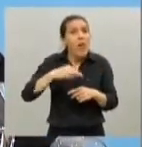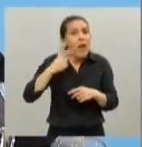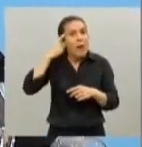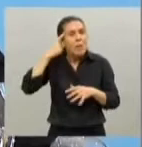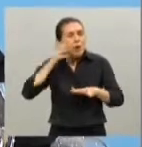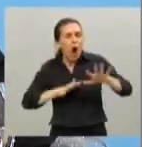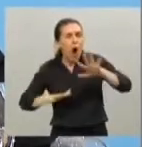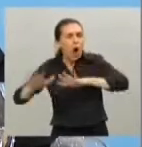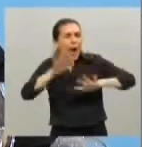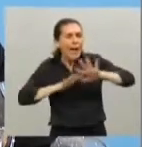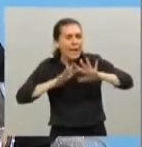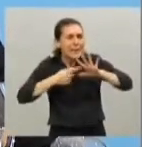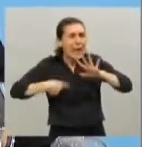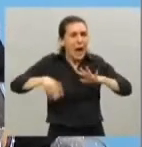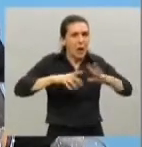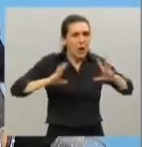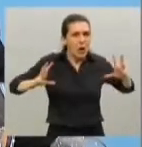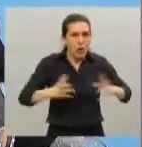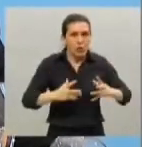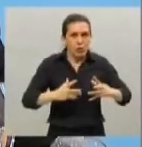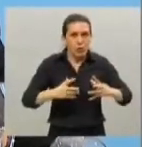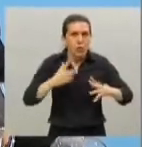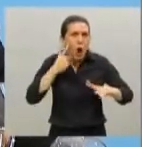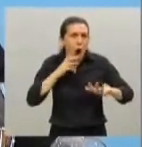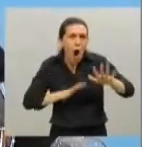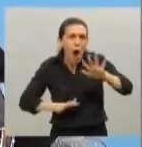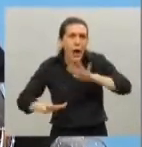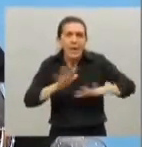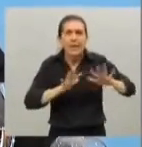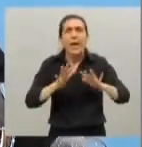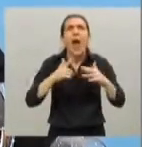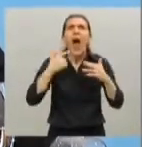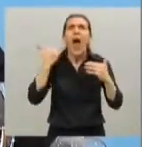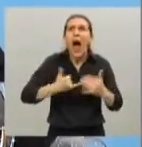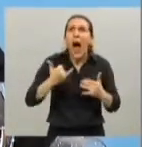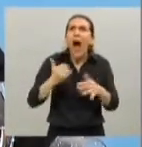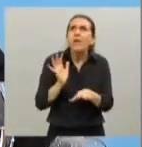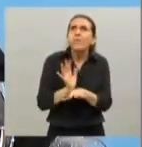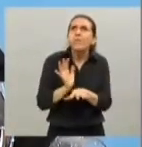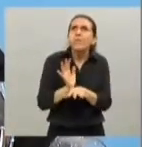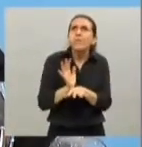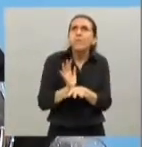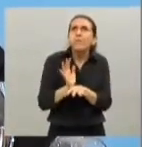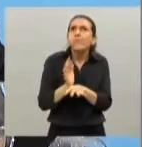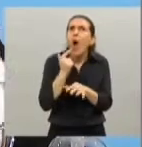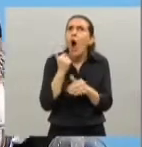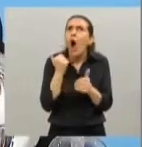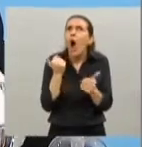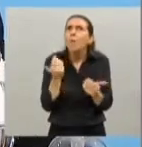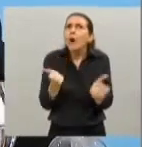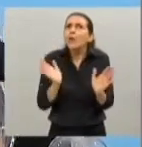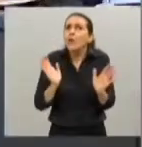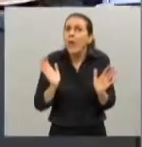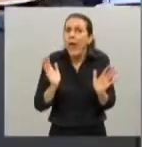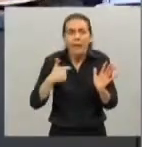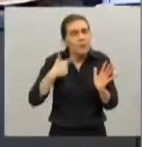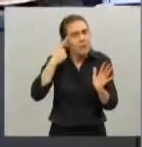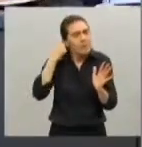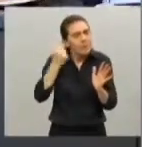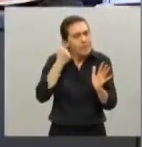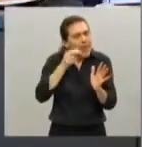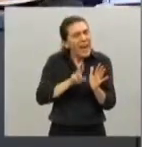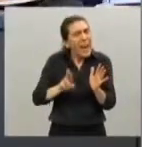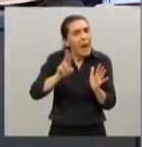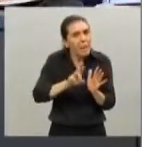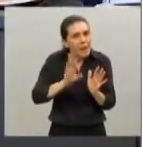pudiendo dar respuestas a otros problemas. Esto no, sin esta complejidad, no debe ser vista como una crítica